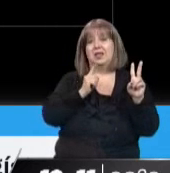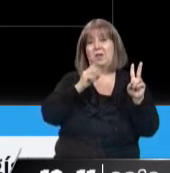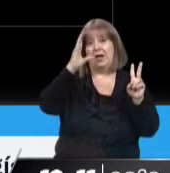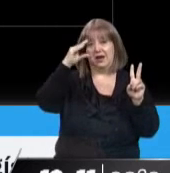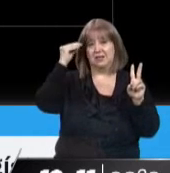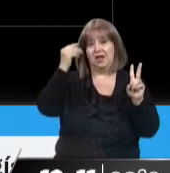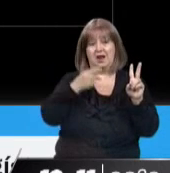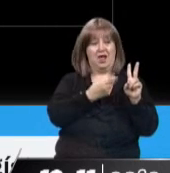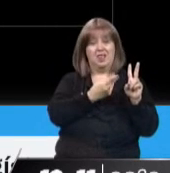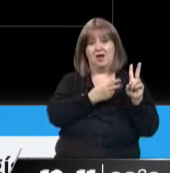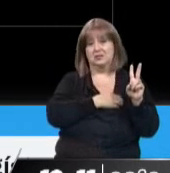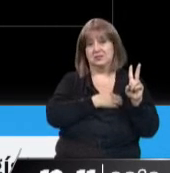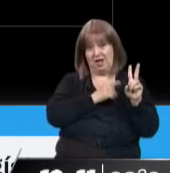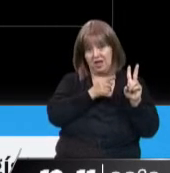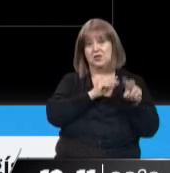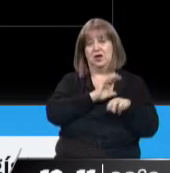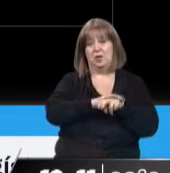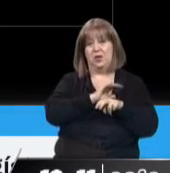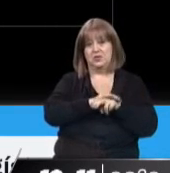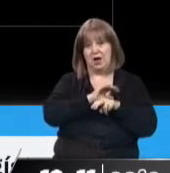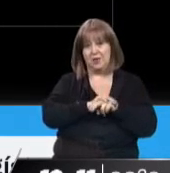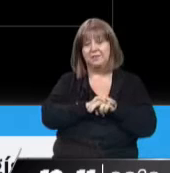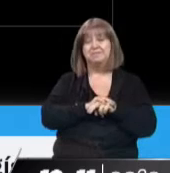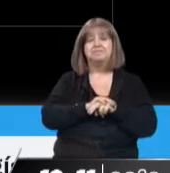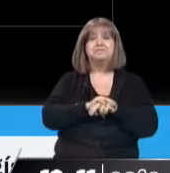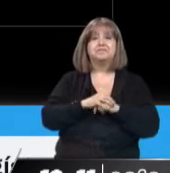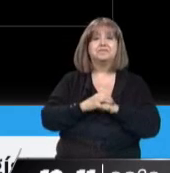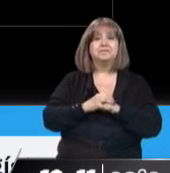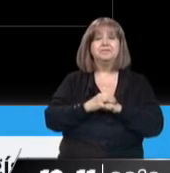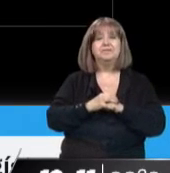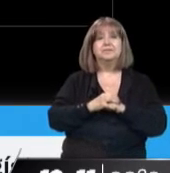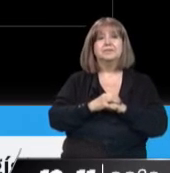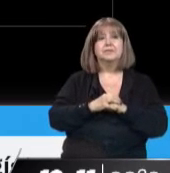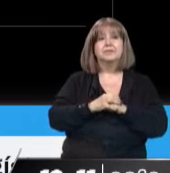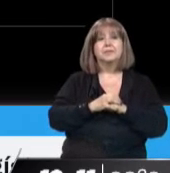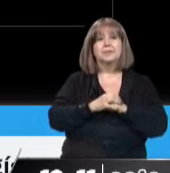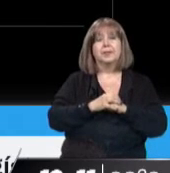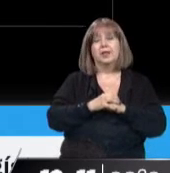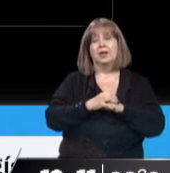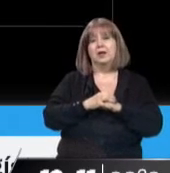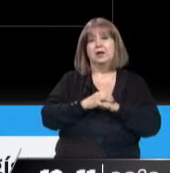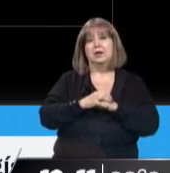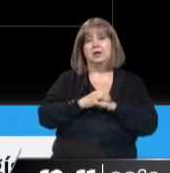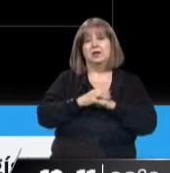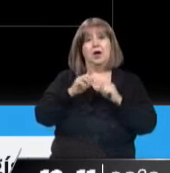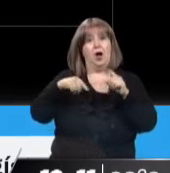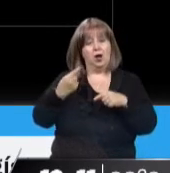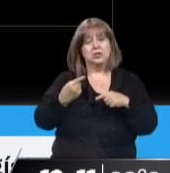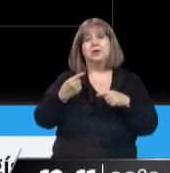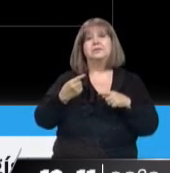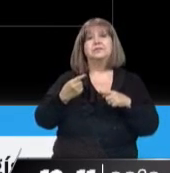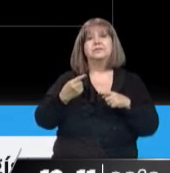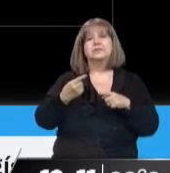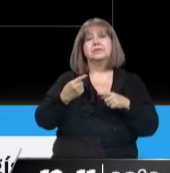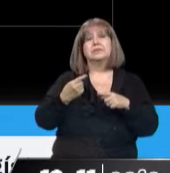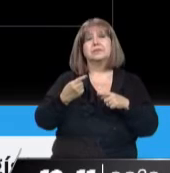invocados por el gobierno para plantear que estamos en una crisis acentuada por estas cuestiones. Bueno, para Nieri ya no hay excusas. Otro que